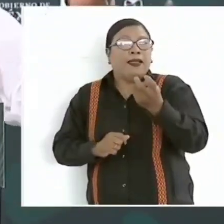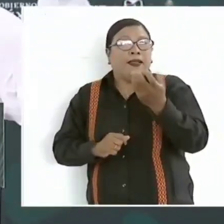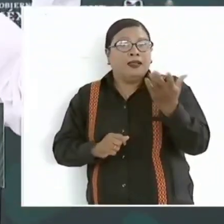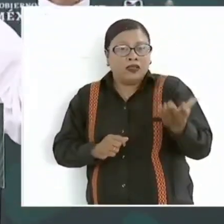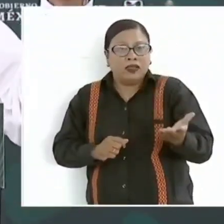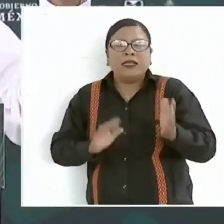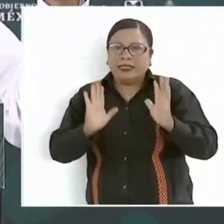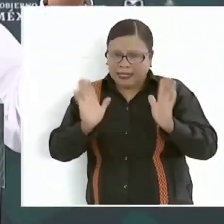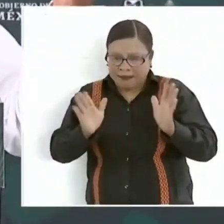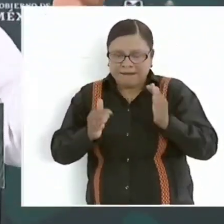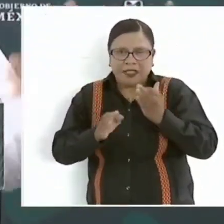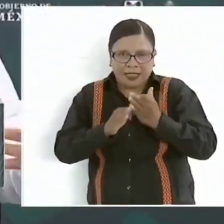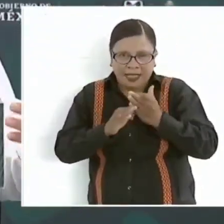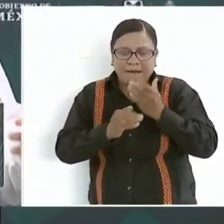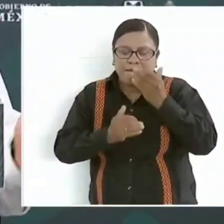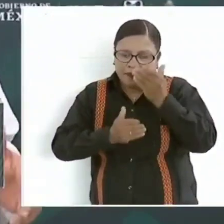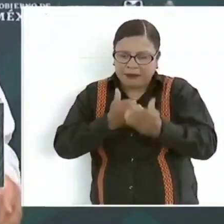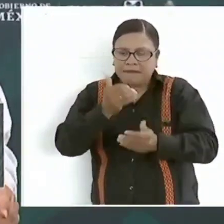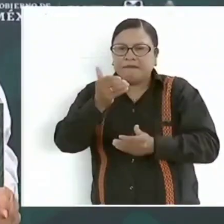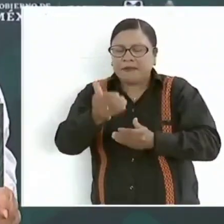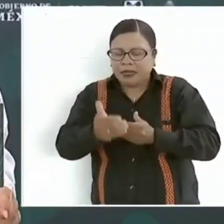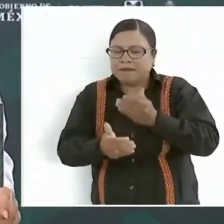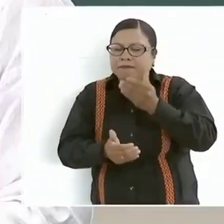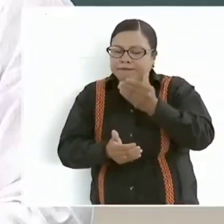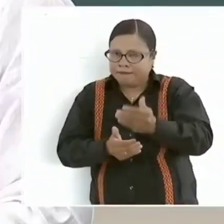se está avanzando. Y